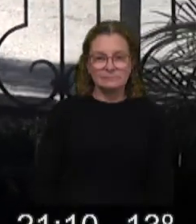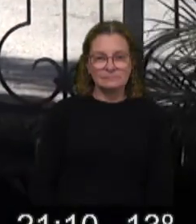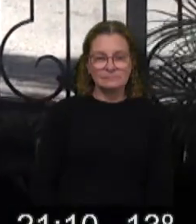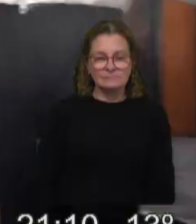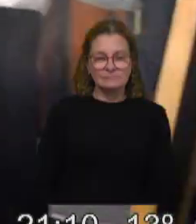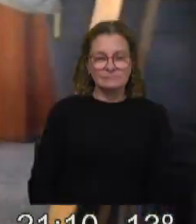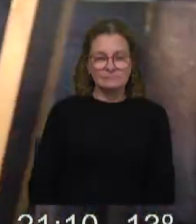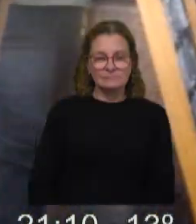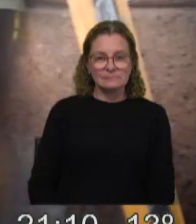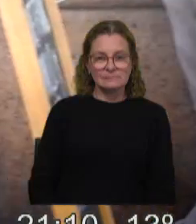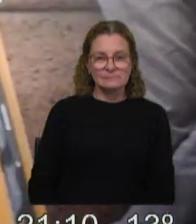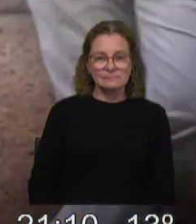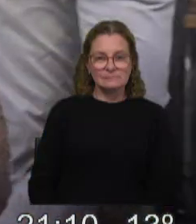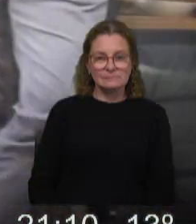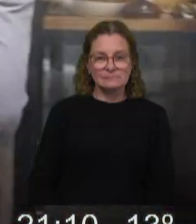historia,